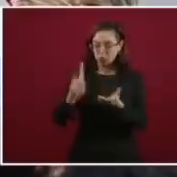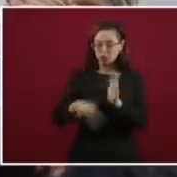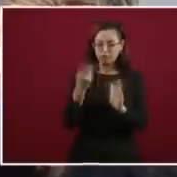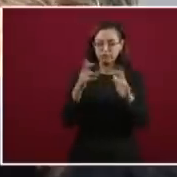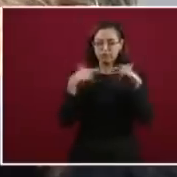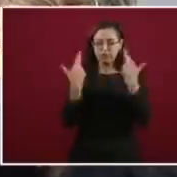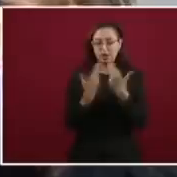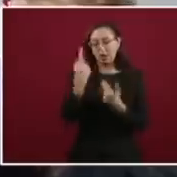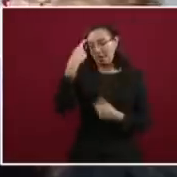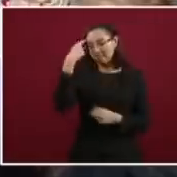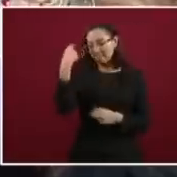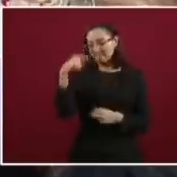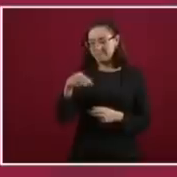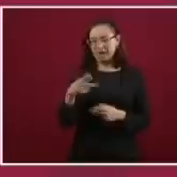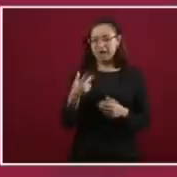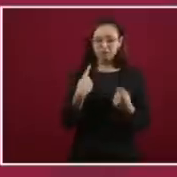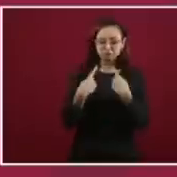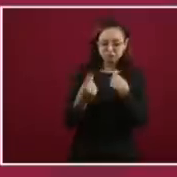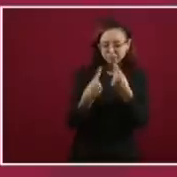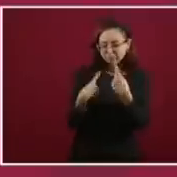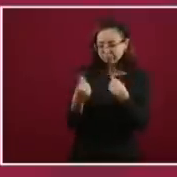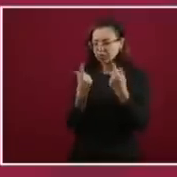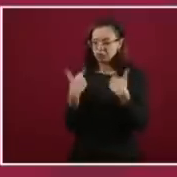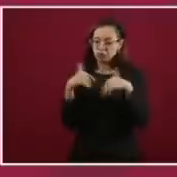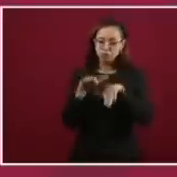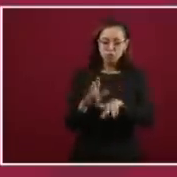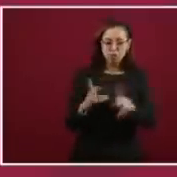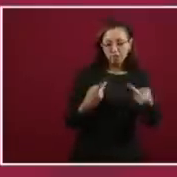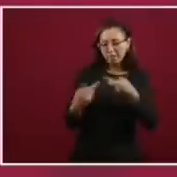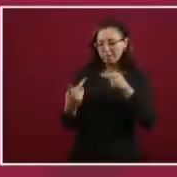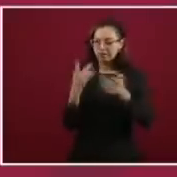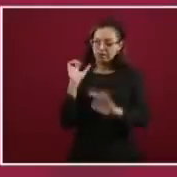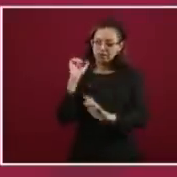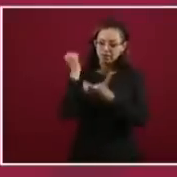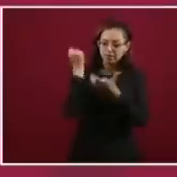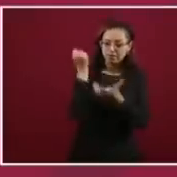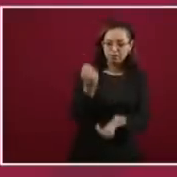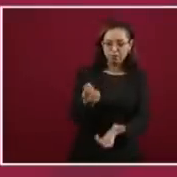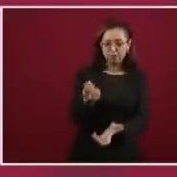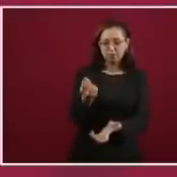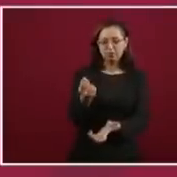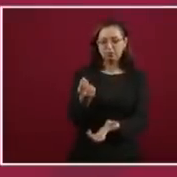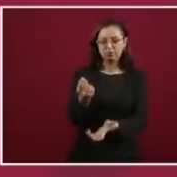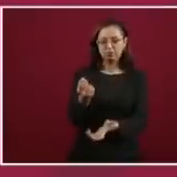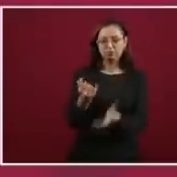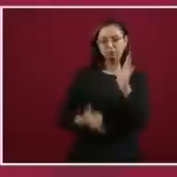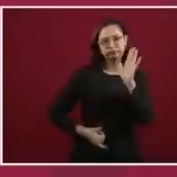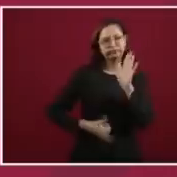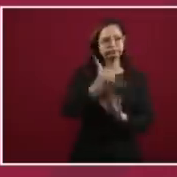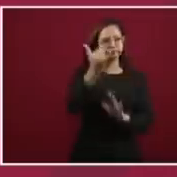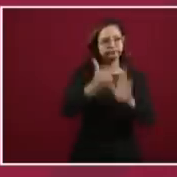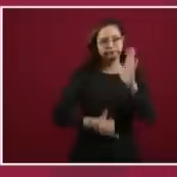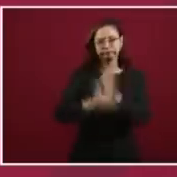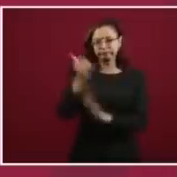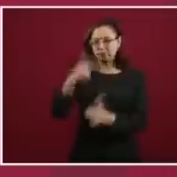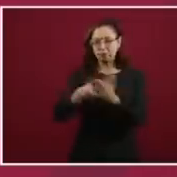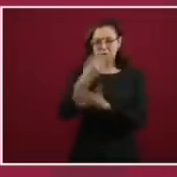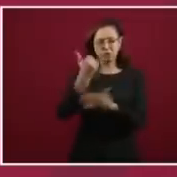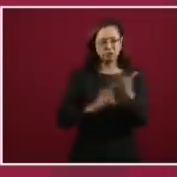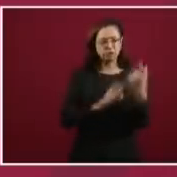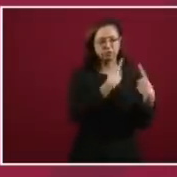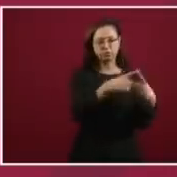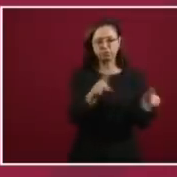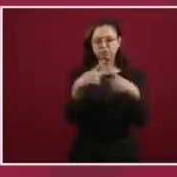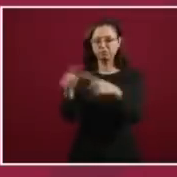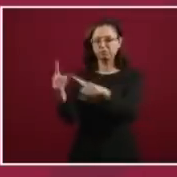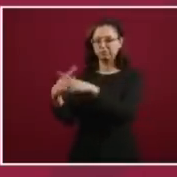plan de inversión en infraestructura ya